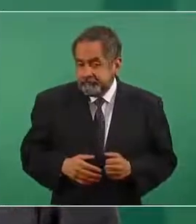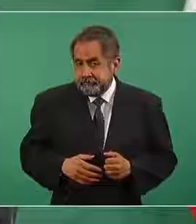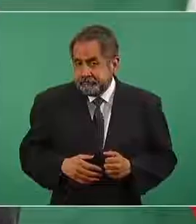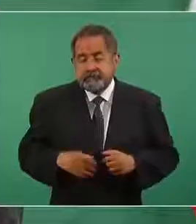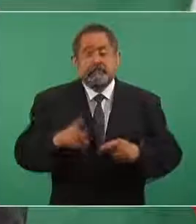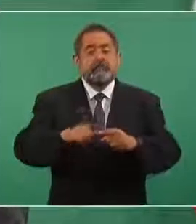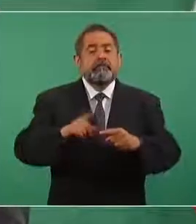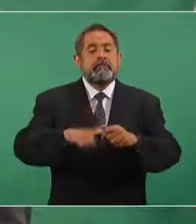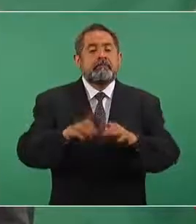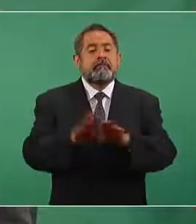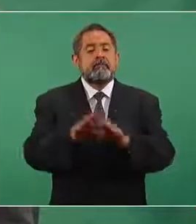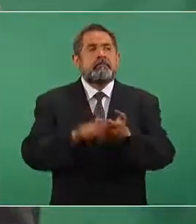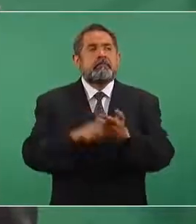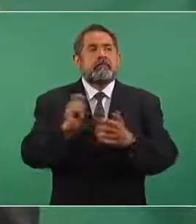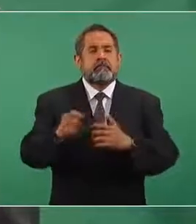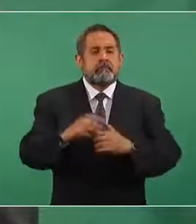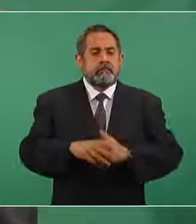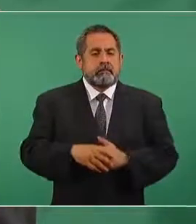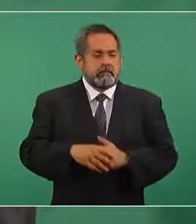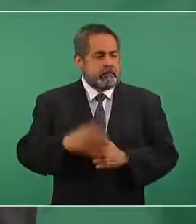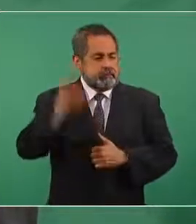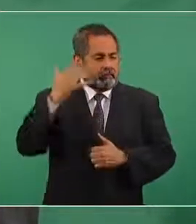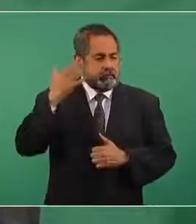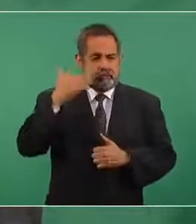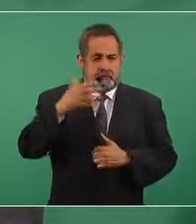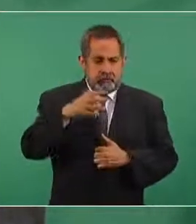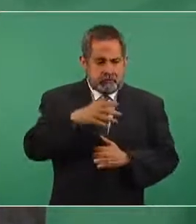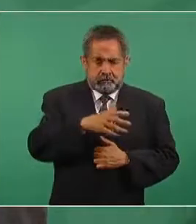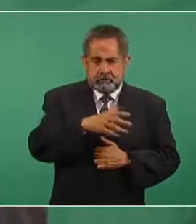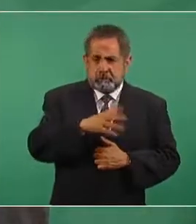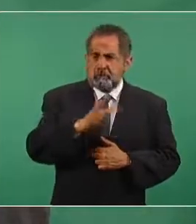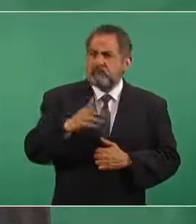ha presentado una denuncia